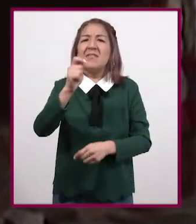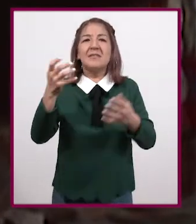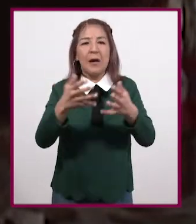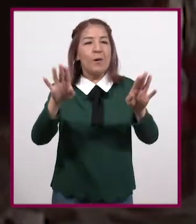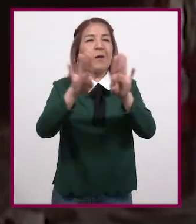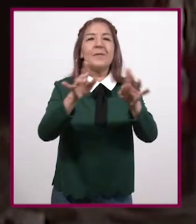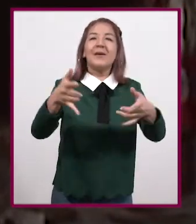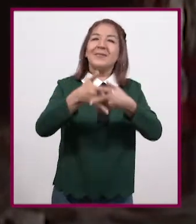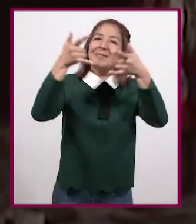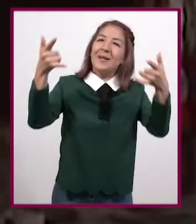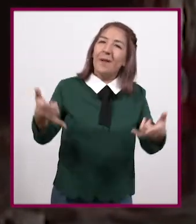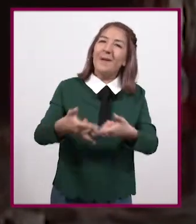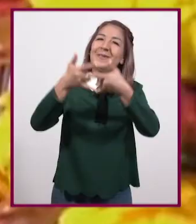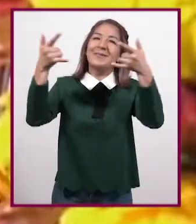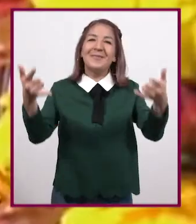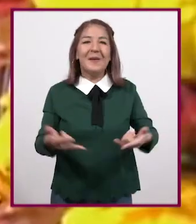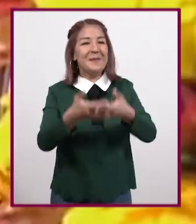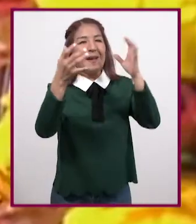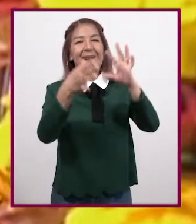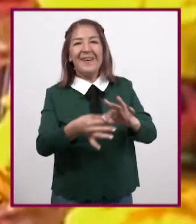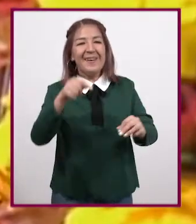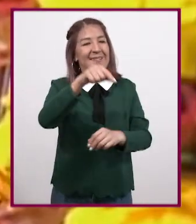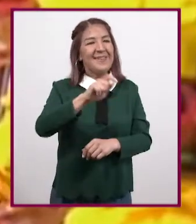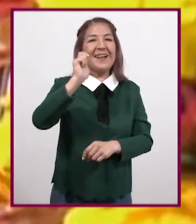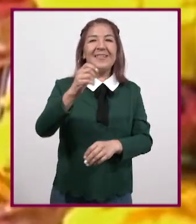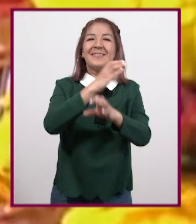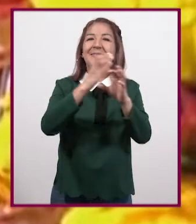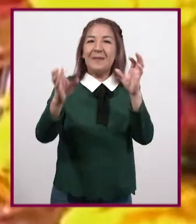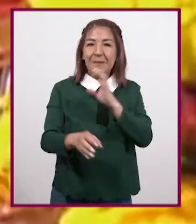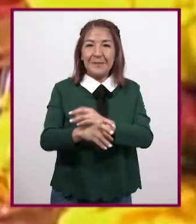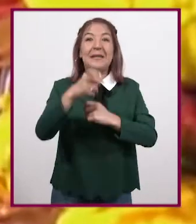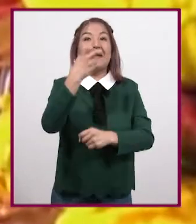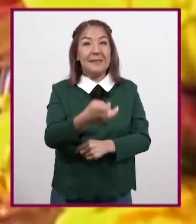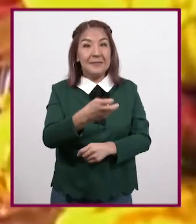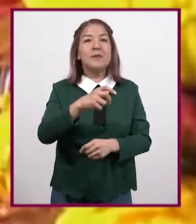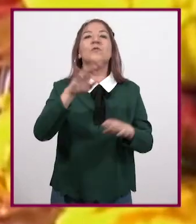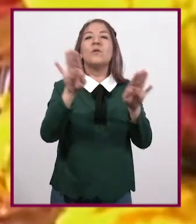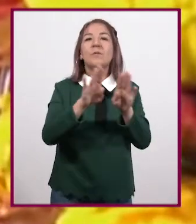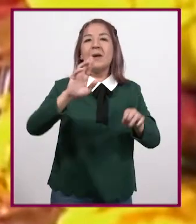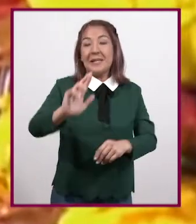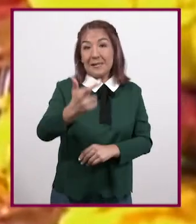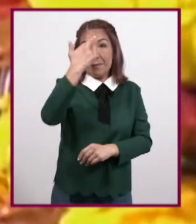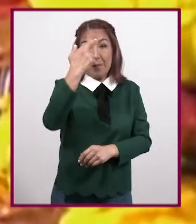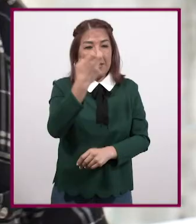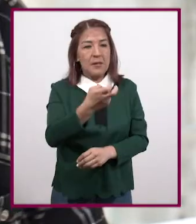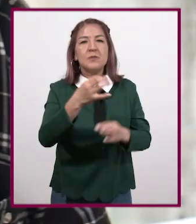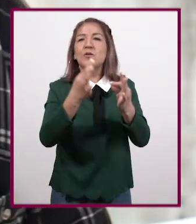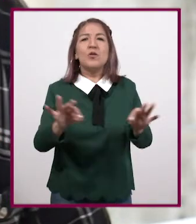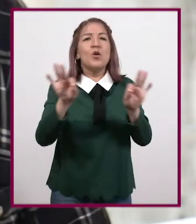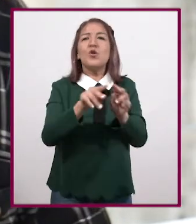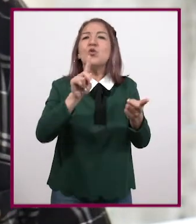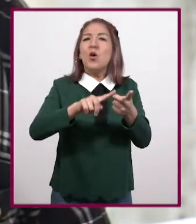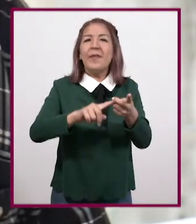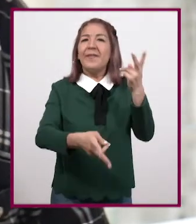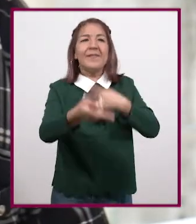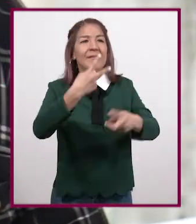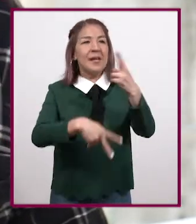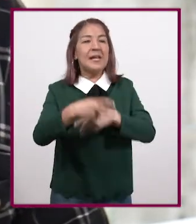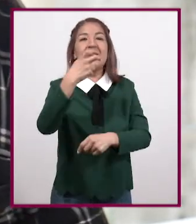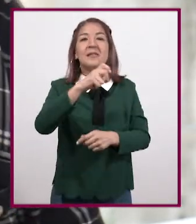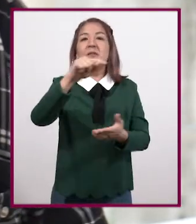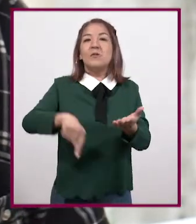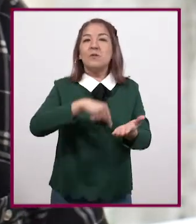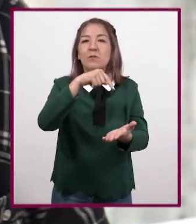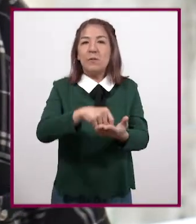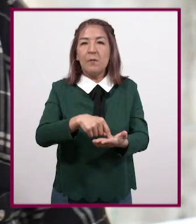que se dedican a narrar las cosas. Pero justo el registro es fundamental, saber de dónde es y tener